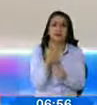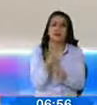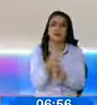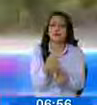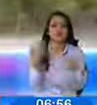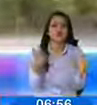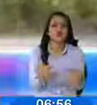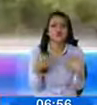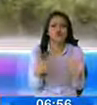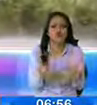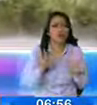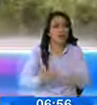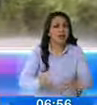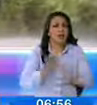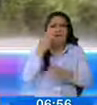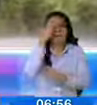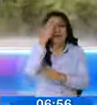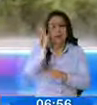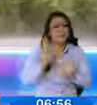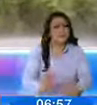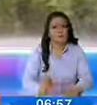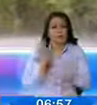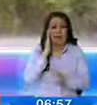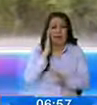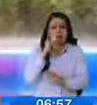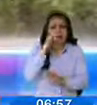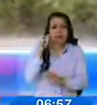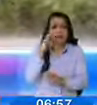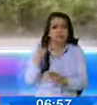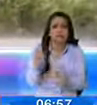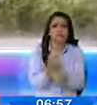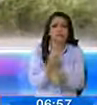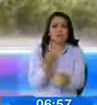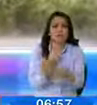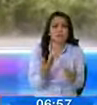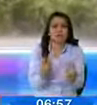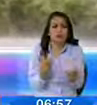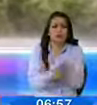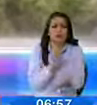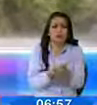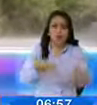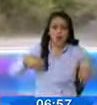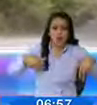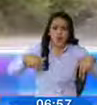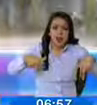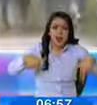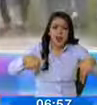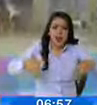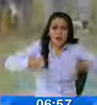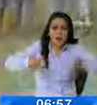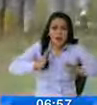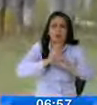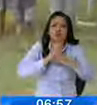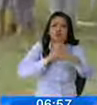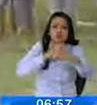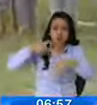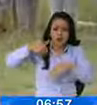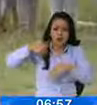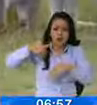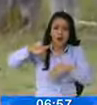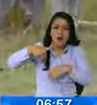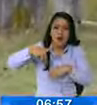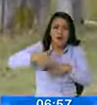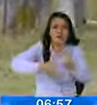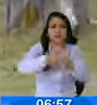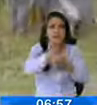caso que se temía sucedería en cualquier momento dado que decenas de niños caminan al filo de la carretera desde o hacia sus centros